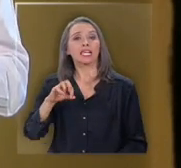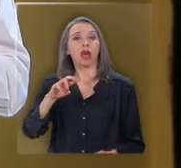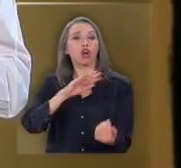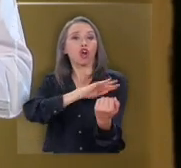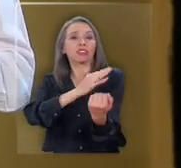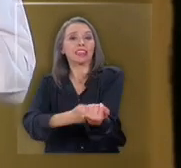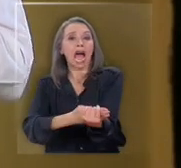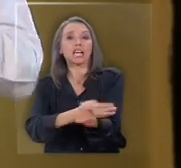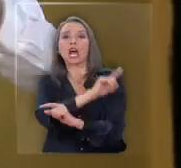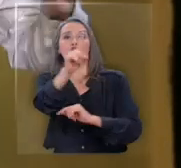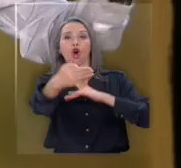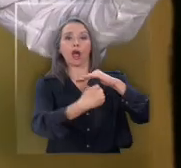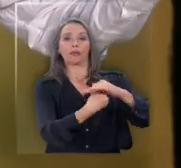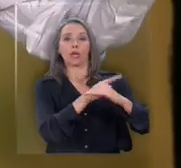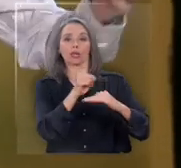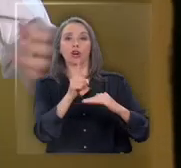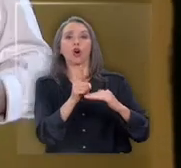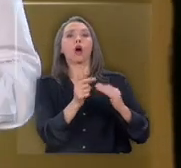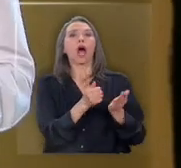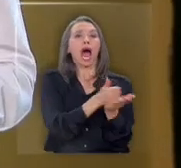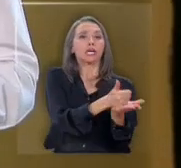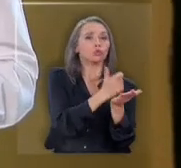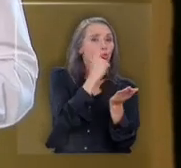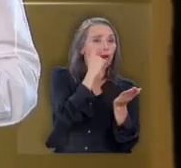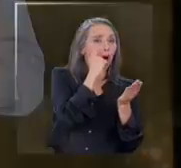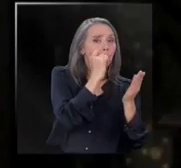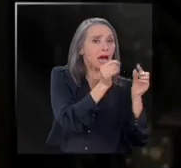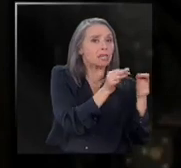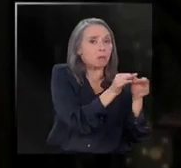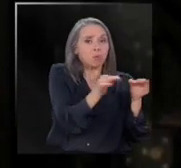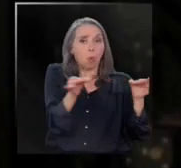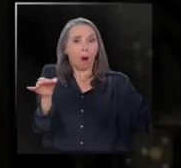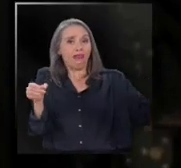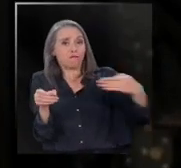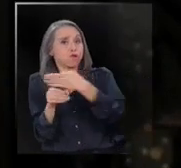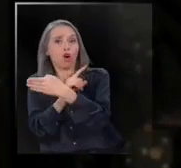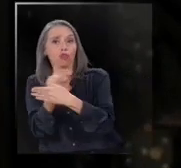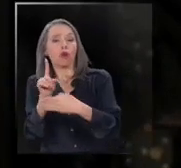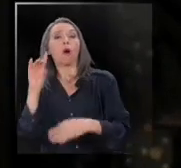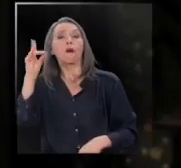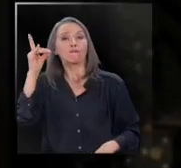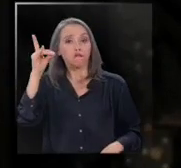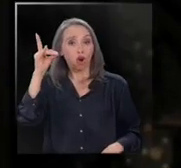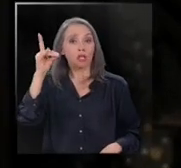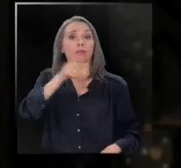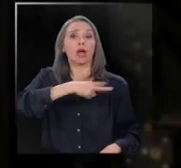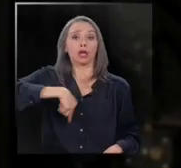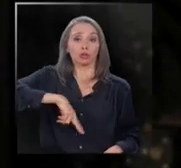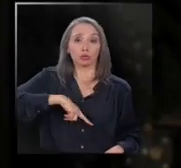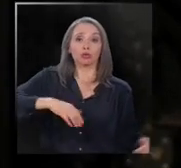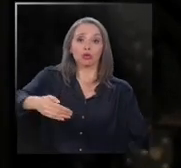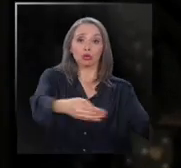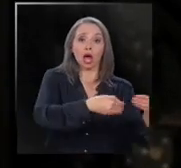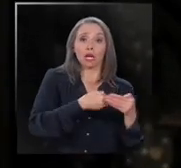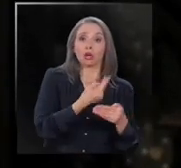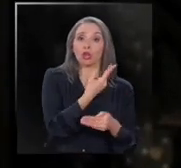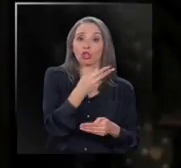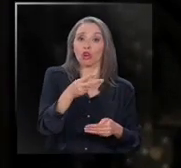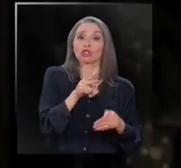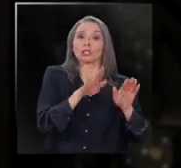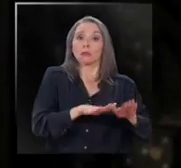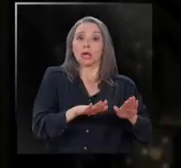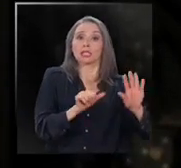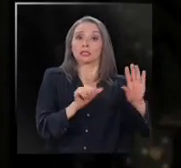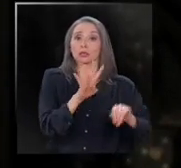que no quiere dejarlo entrar ni siquiera con un corredor humanitario y en bolivia están entrando de hecho nosotros tuvimos acogiendo dos semanas a